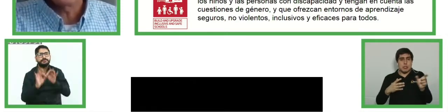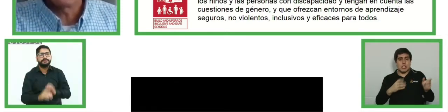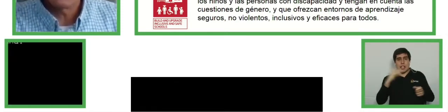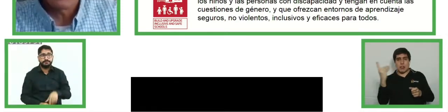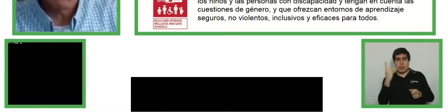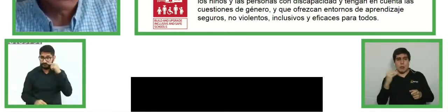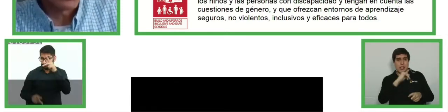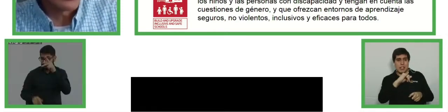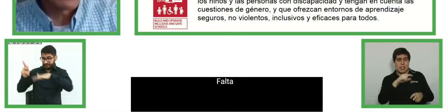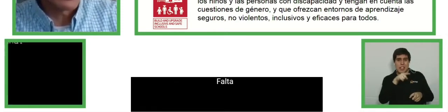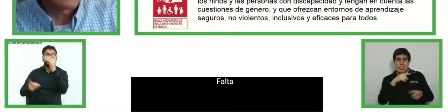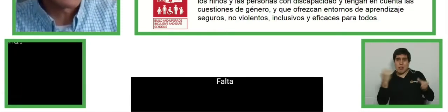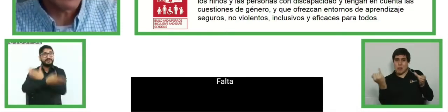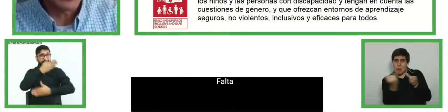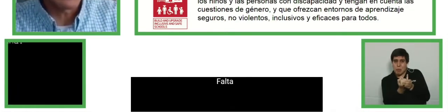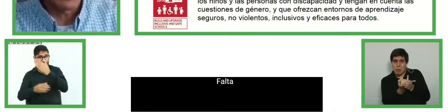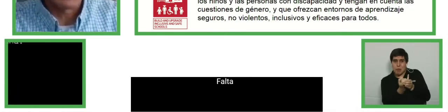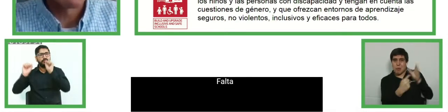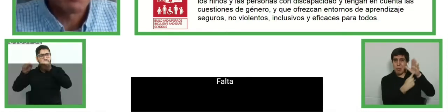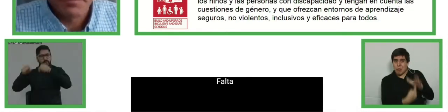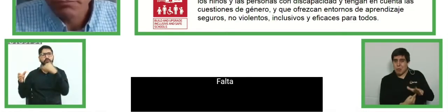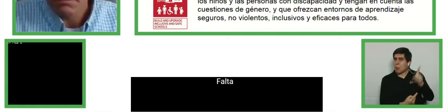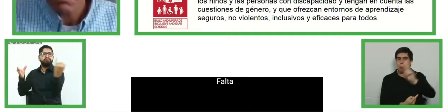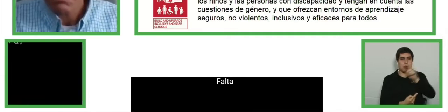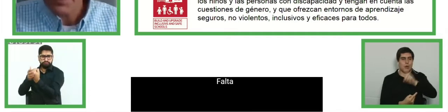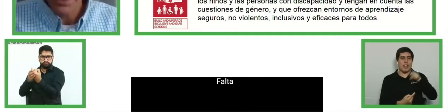la cuestión de inclusión de discapacidad.